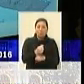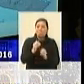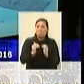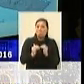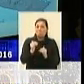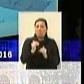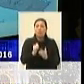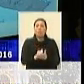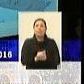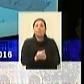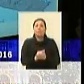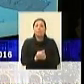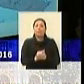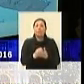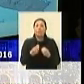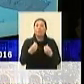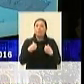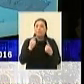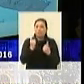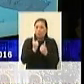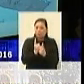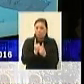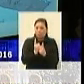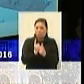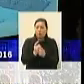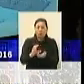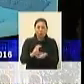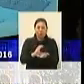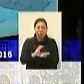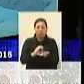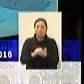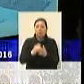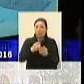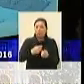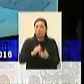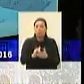mayores predios, allí donde se encuentre una mayor concentración de los cultivos de coca.